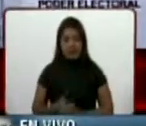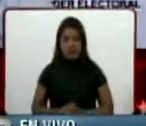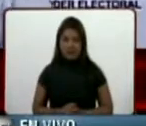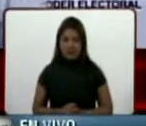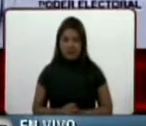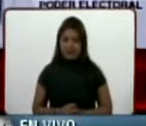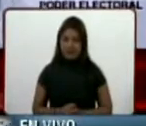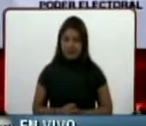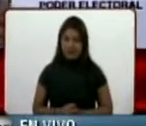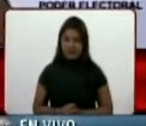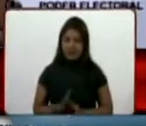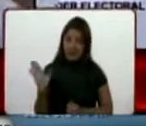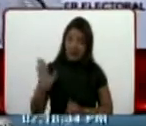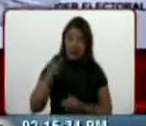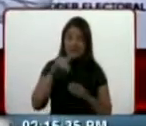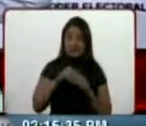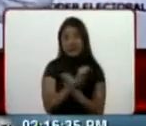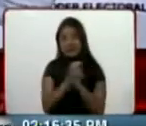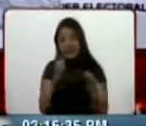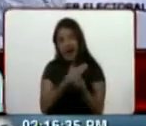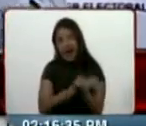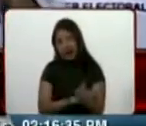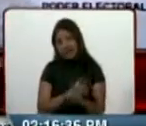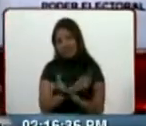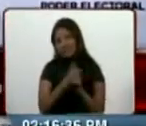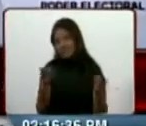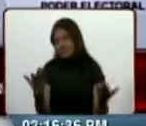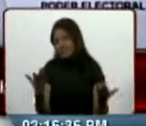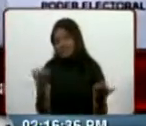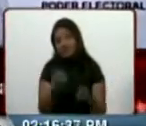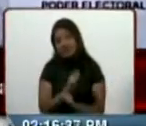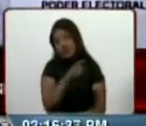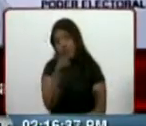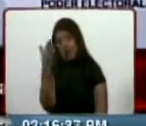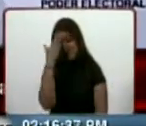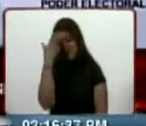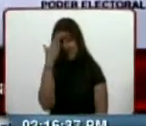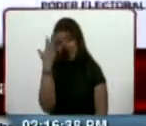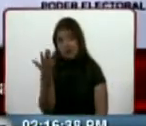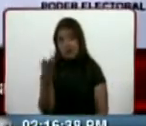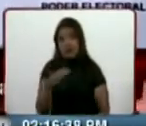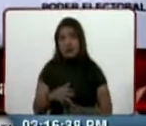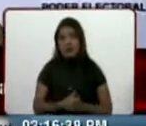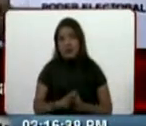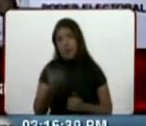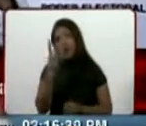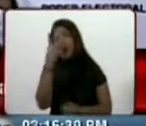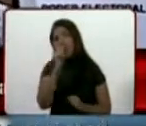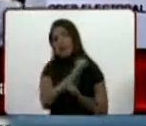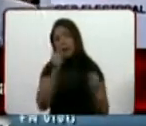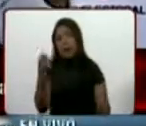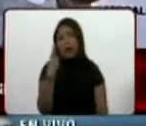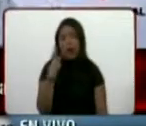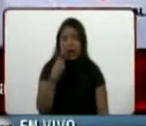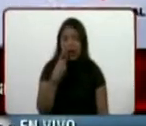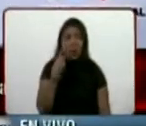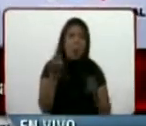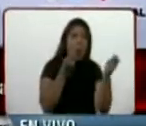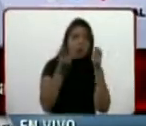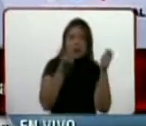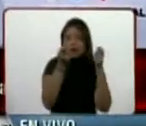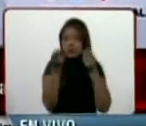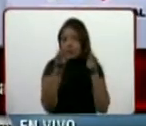de venir a votar un poco más temprano, pero bueno, ustedes saben, tú vives tú como hasta las 4 de la mañana pendiente de la coordinación en todo el